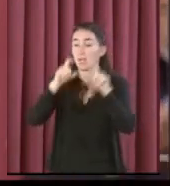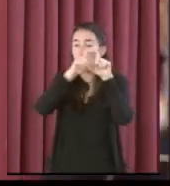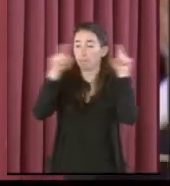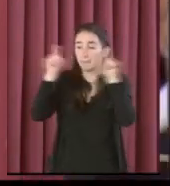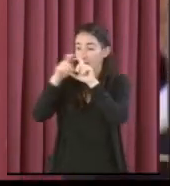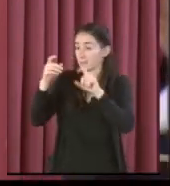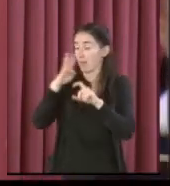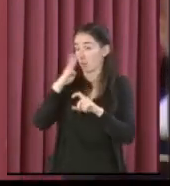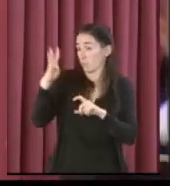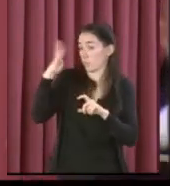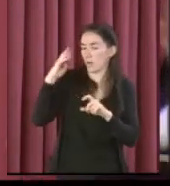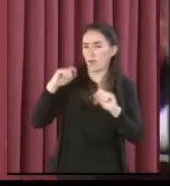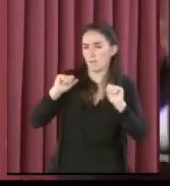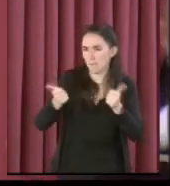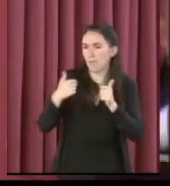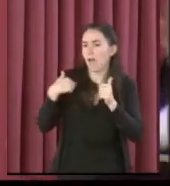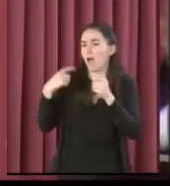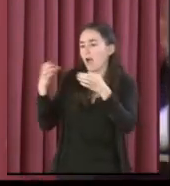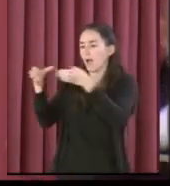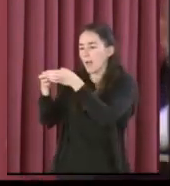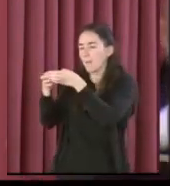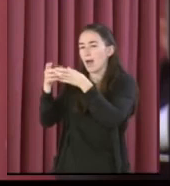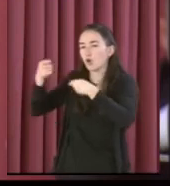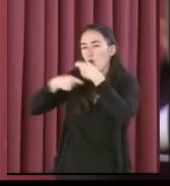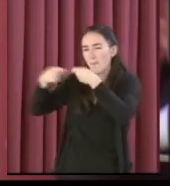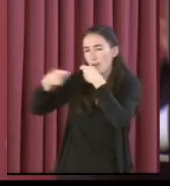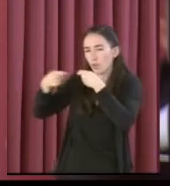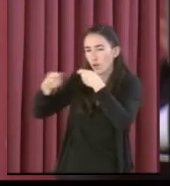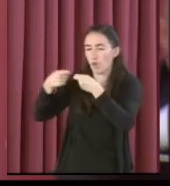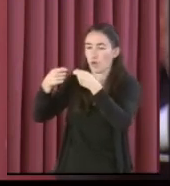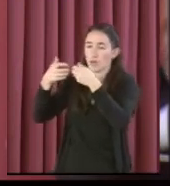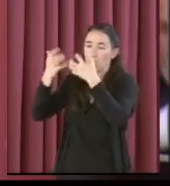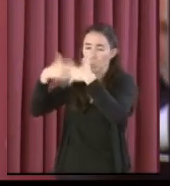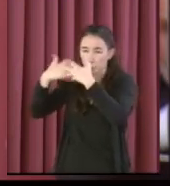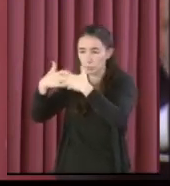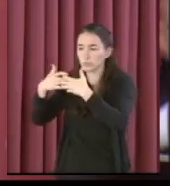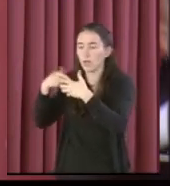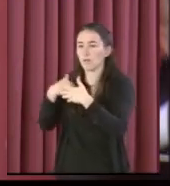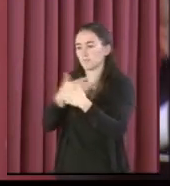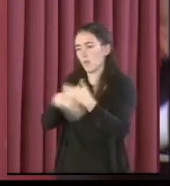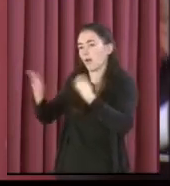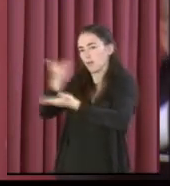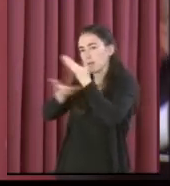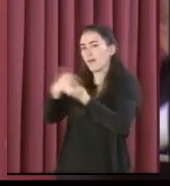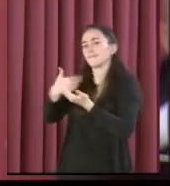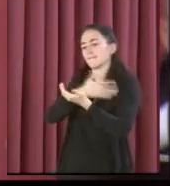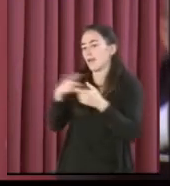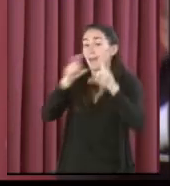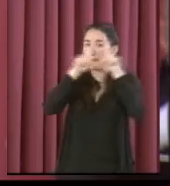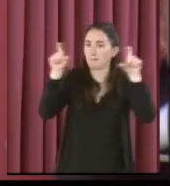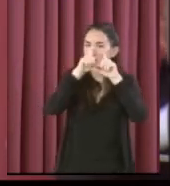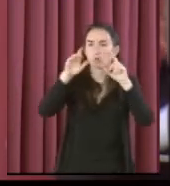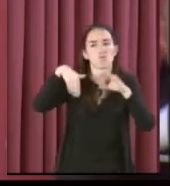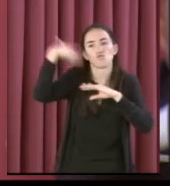misiones conjuntas con la Cámara de Comercio e Industria de La Rioja, que permiten abrir mercados a nuestras empresas o afrontar la presencia